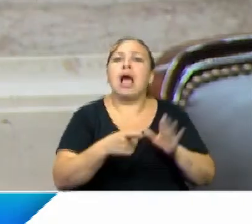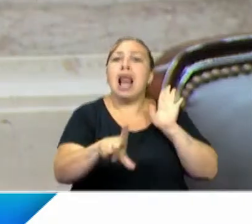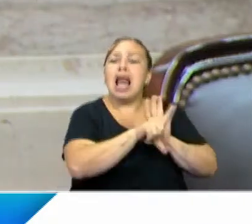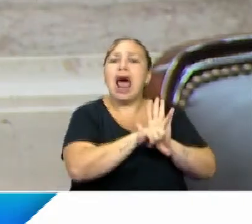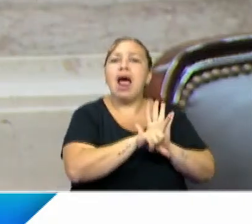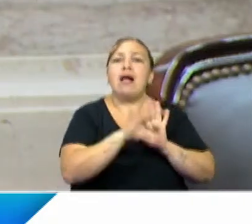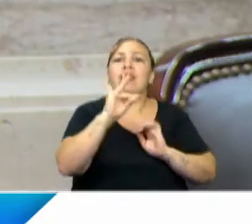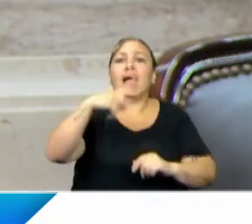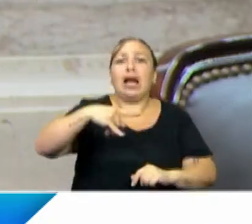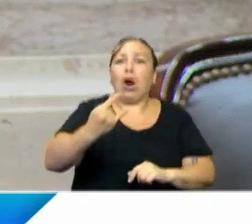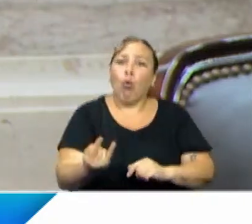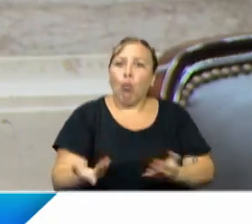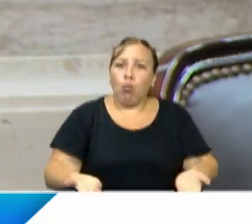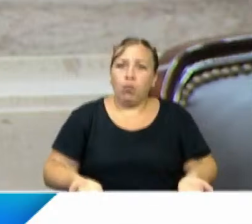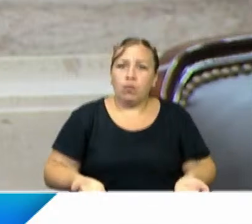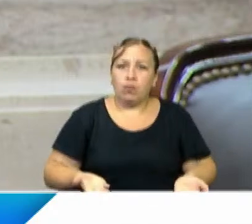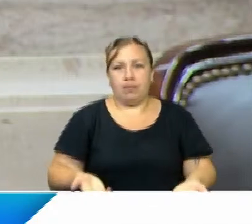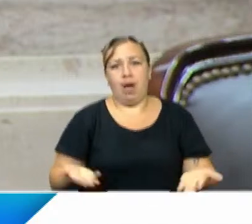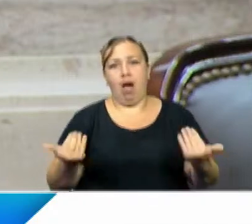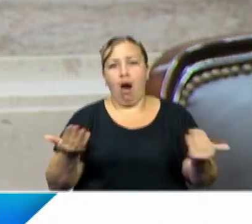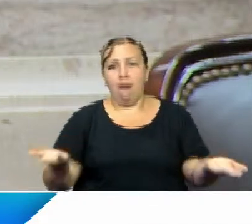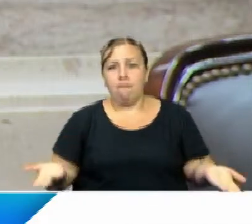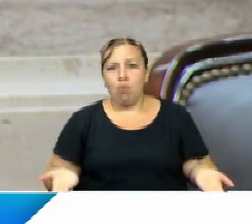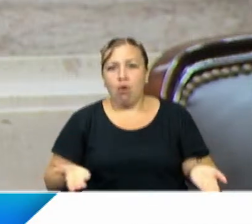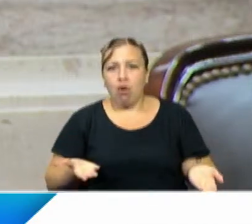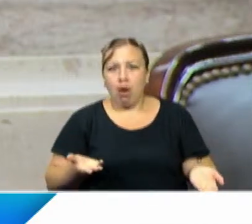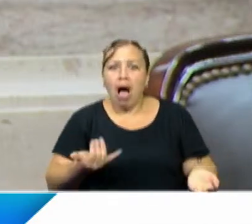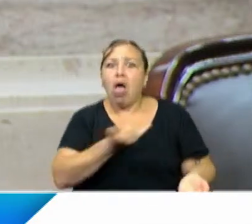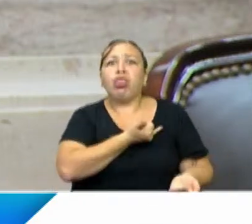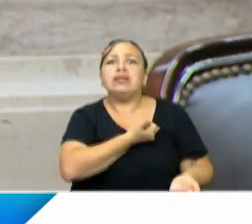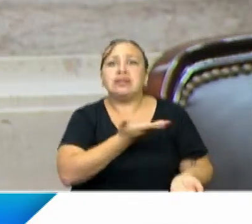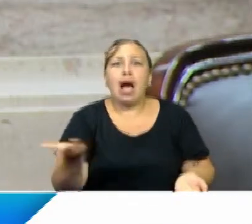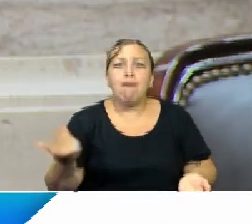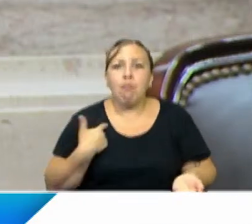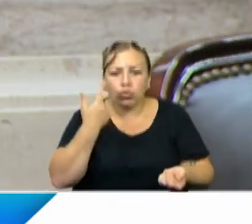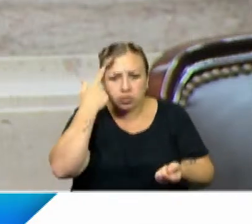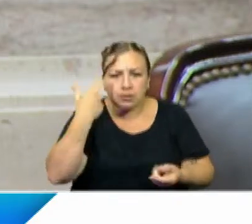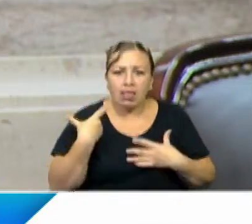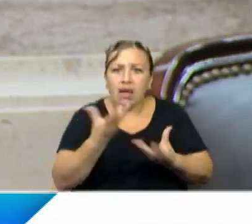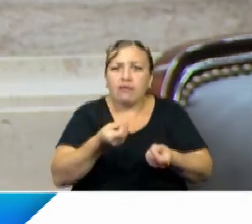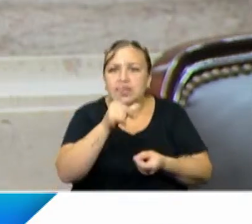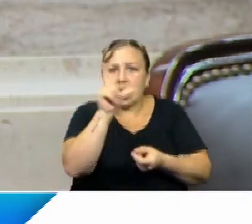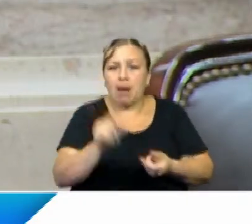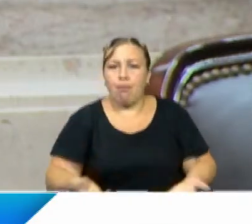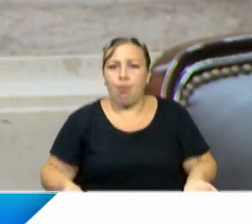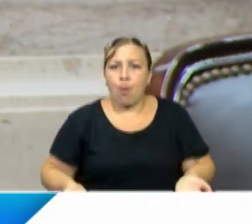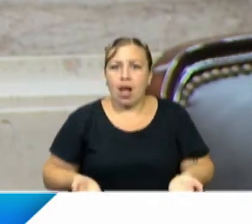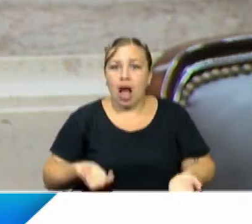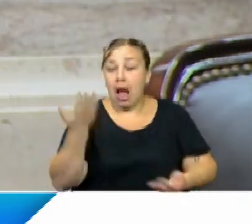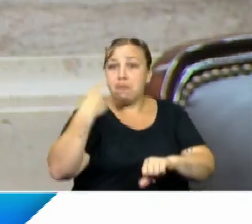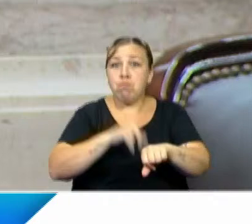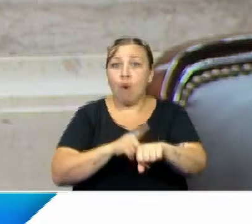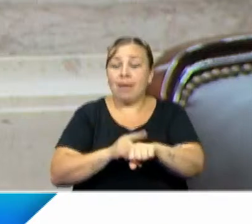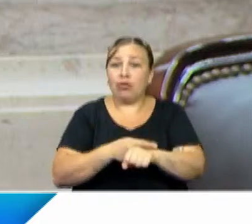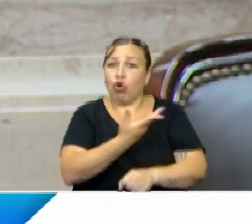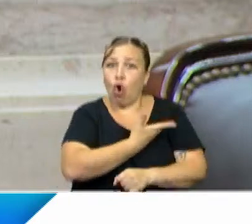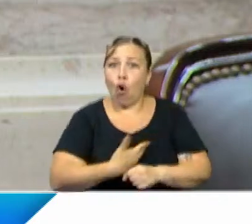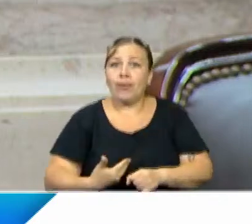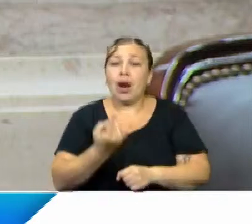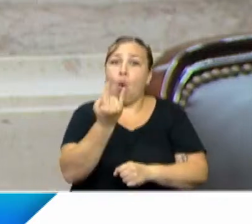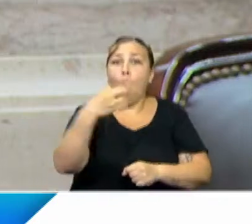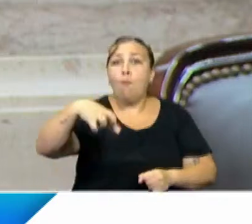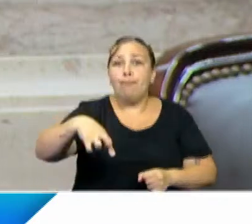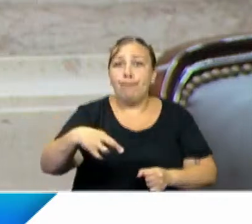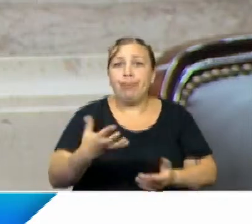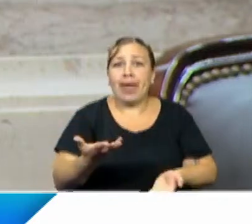urgencia. Vamos, ¿dónde estamos los republicanos? Los que cuando gobernaban Unión por la